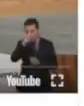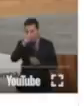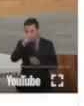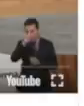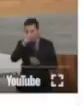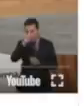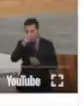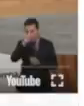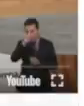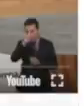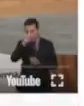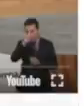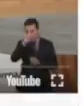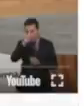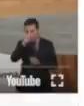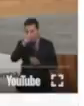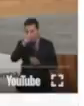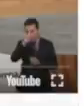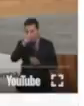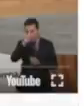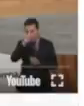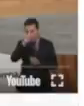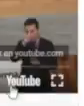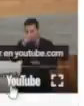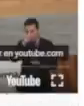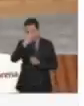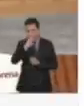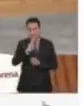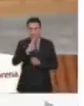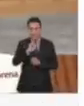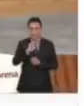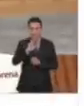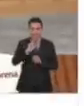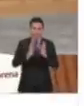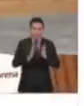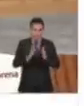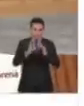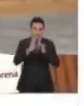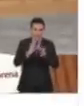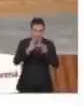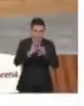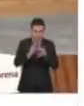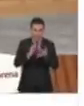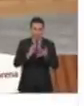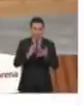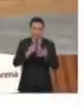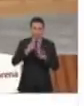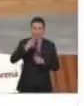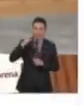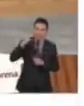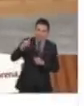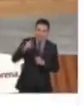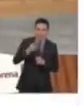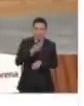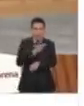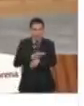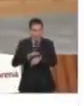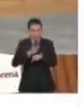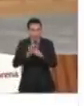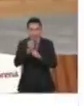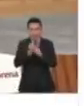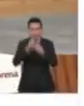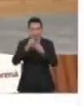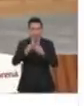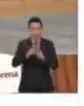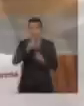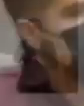de los micrófonos para que ni siquiera puedan estar escuchando, pero vamos a verlo. Oficiosos en materia de fiscalización, y hace un momento también